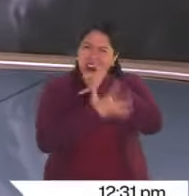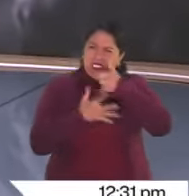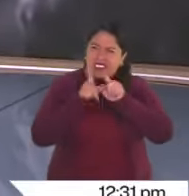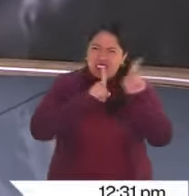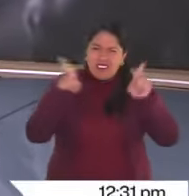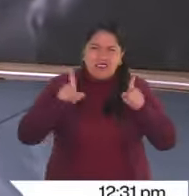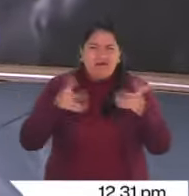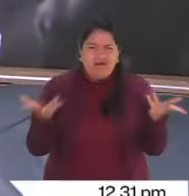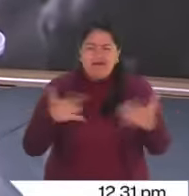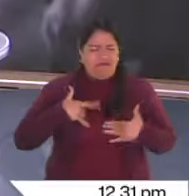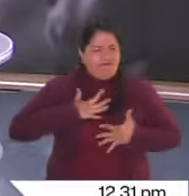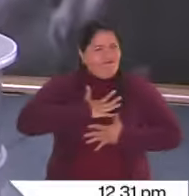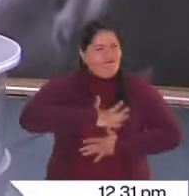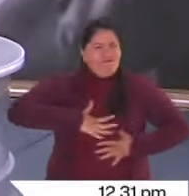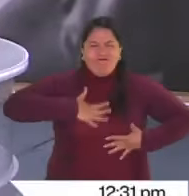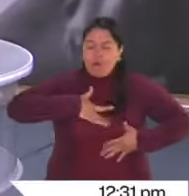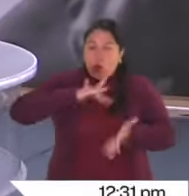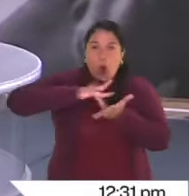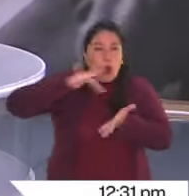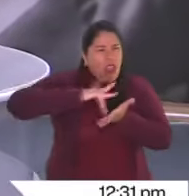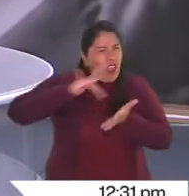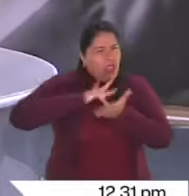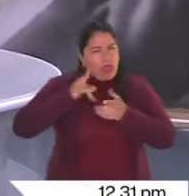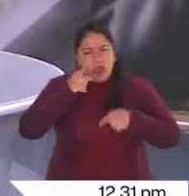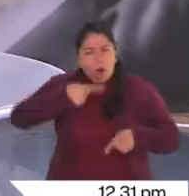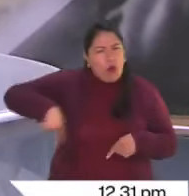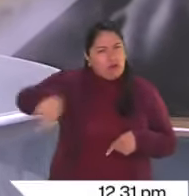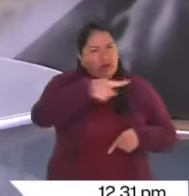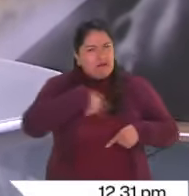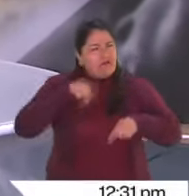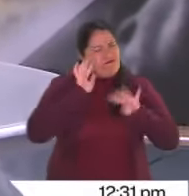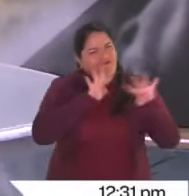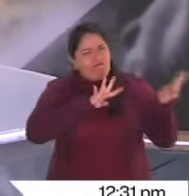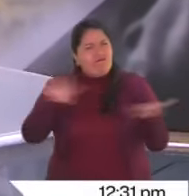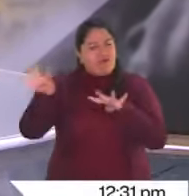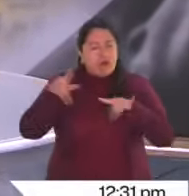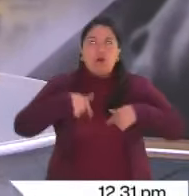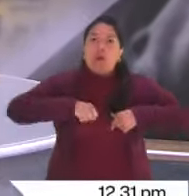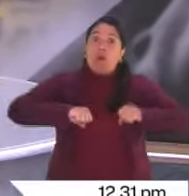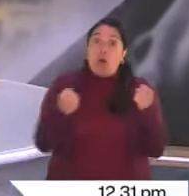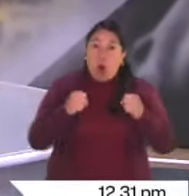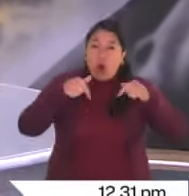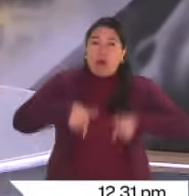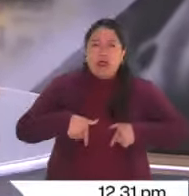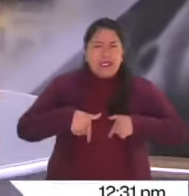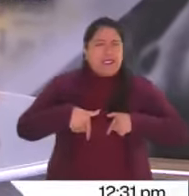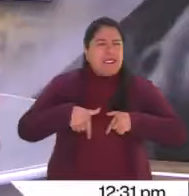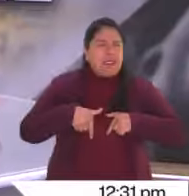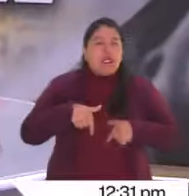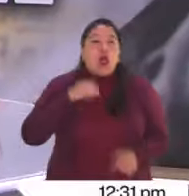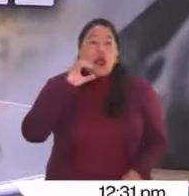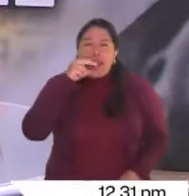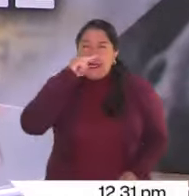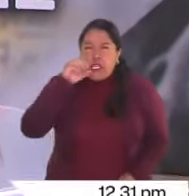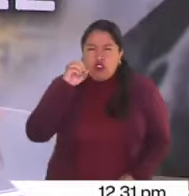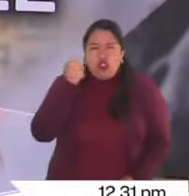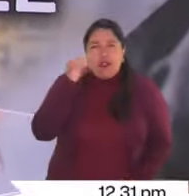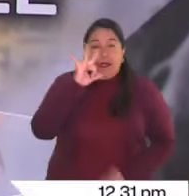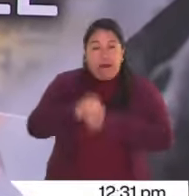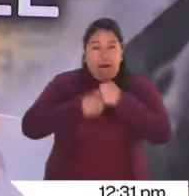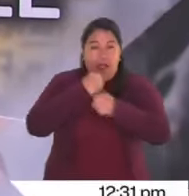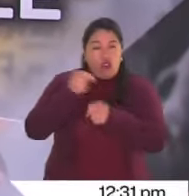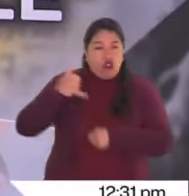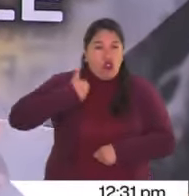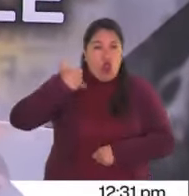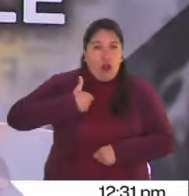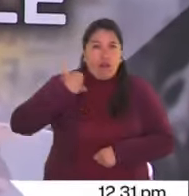y necesita una reflexión urgente de parte de todos nosotros. Pues en Bogotá seguimos atentos a la salud del joven de 13 años que fue